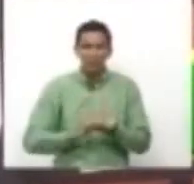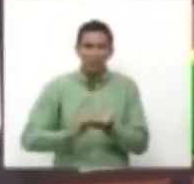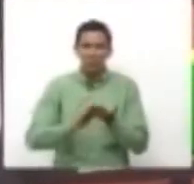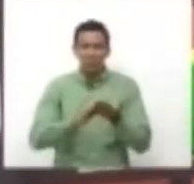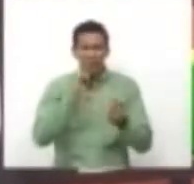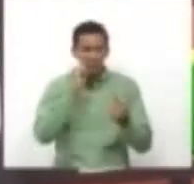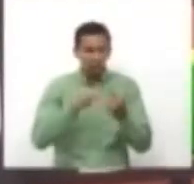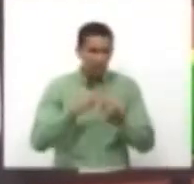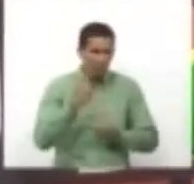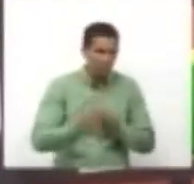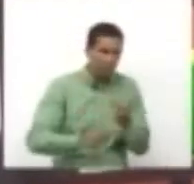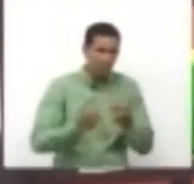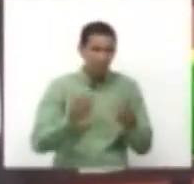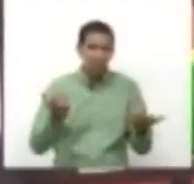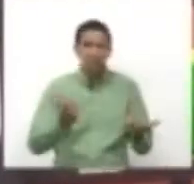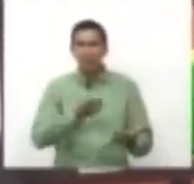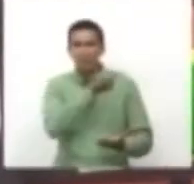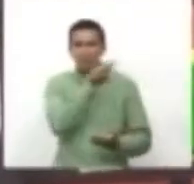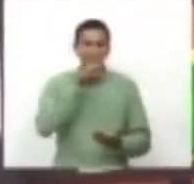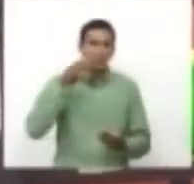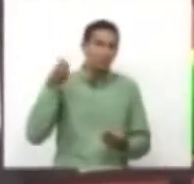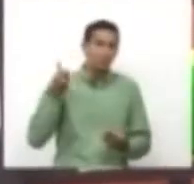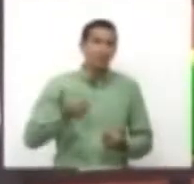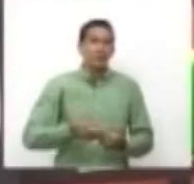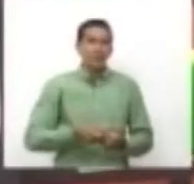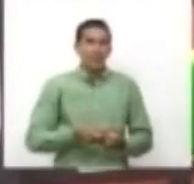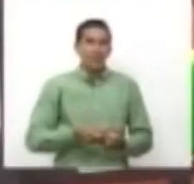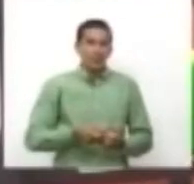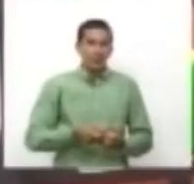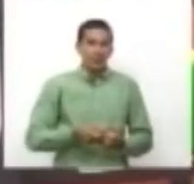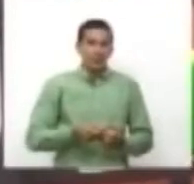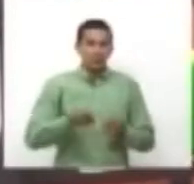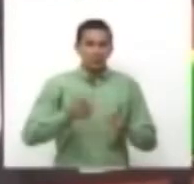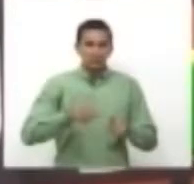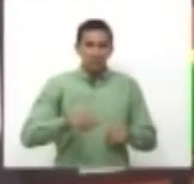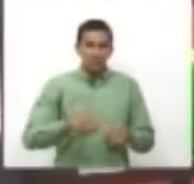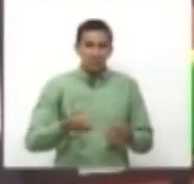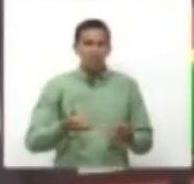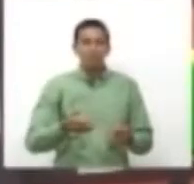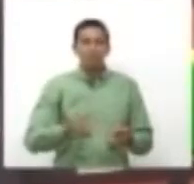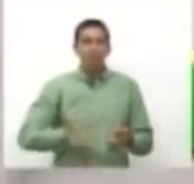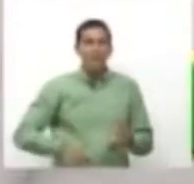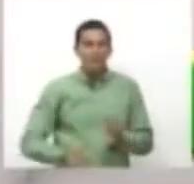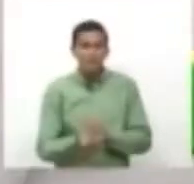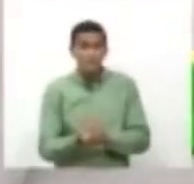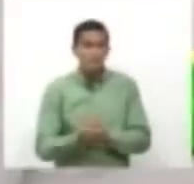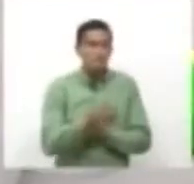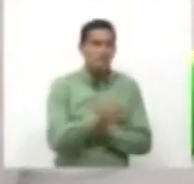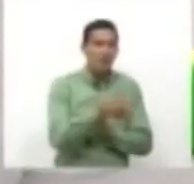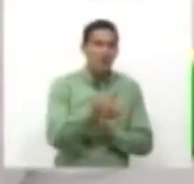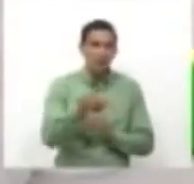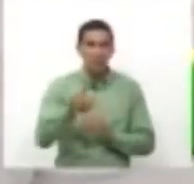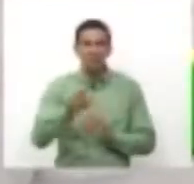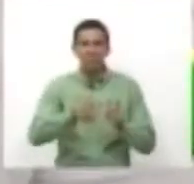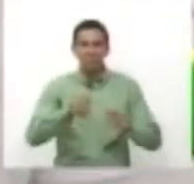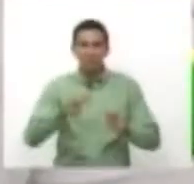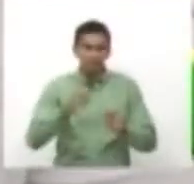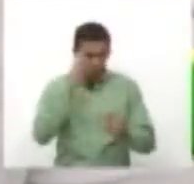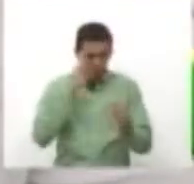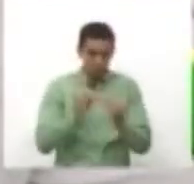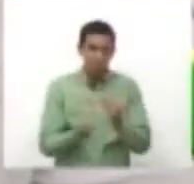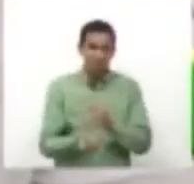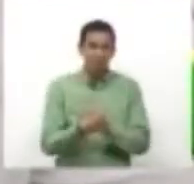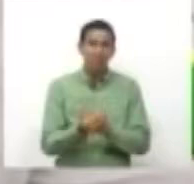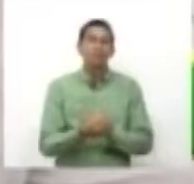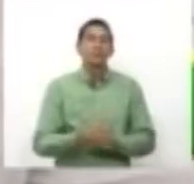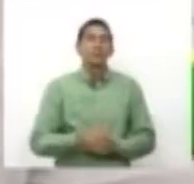finanzas en el narcotráfico y en, digamos, sicariatos selectivos. Según la Policía Nacional, Jiménez Osorio